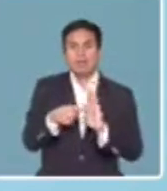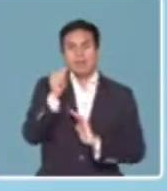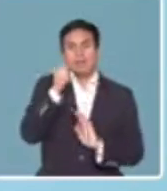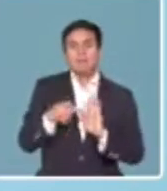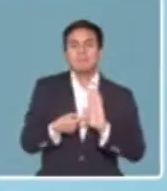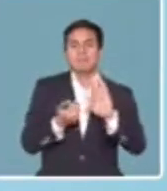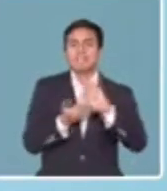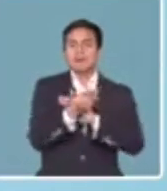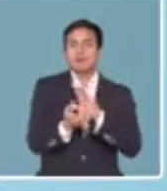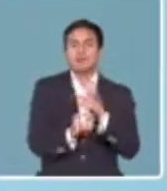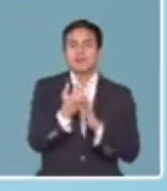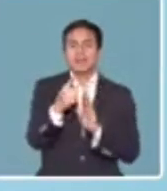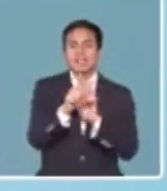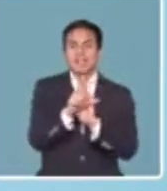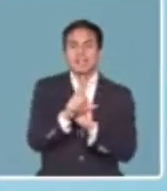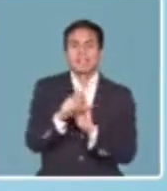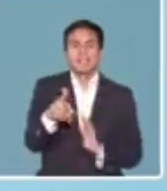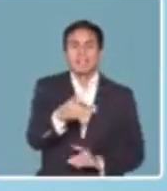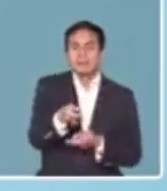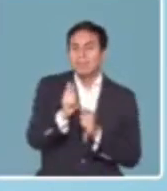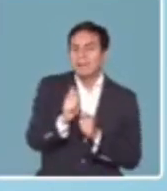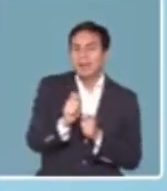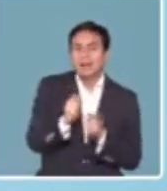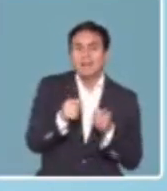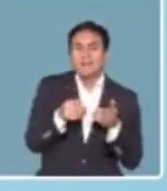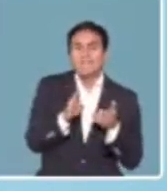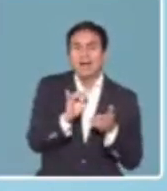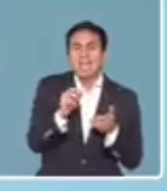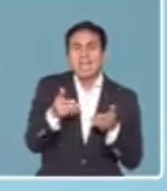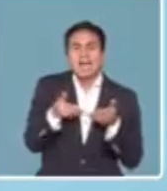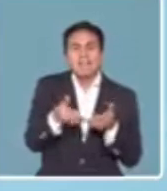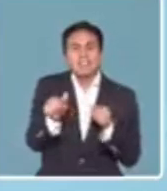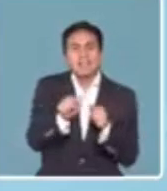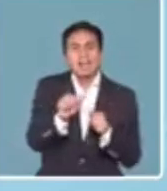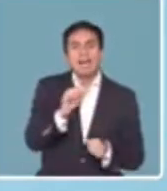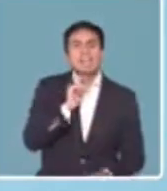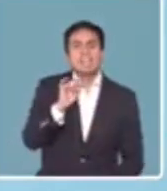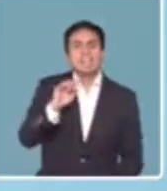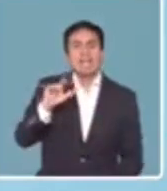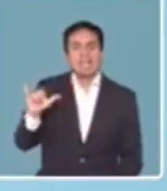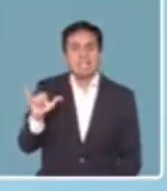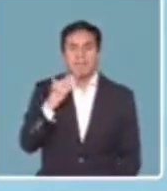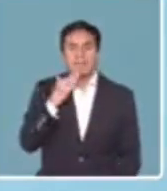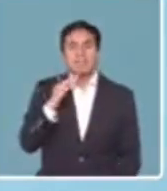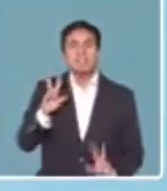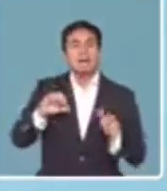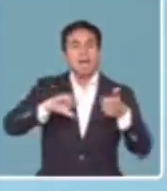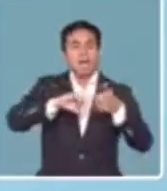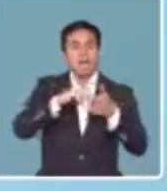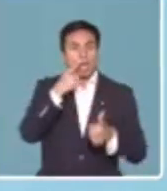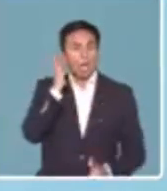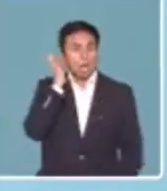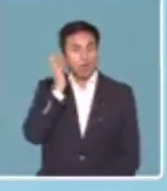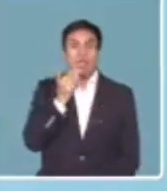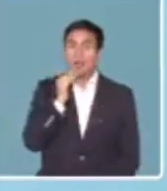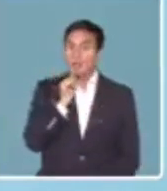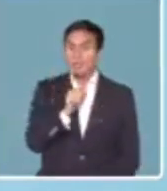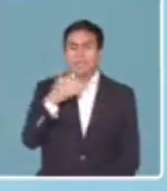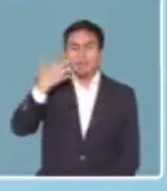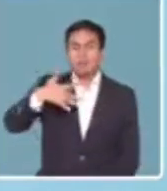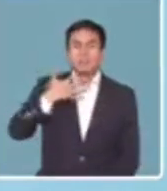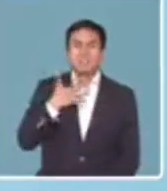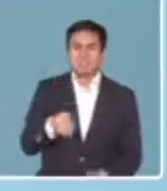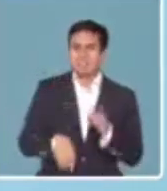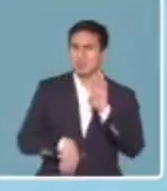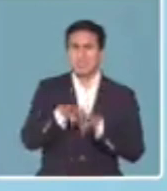cuando presentamos la nueva ley de pesca en la Bahía de Quintay, también tenía incorporada la variable de género, que es tremendamente importante